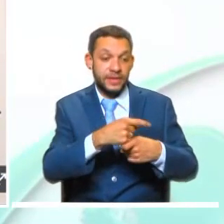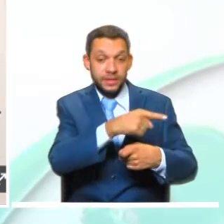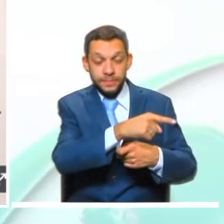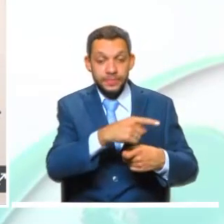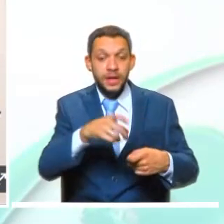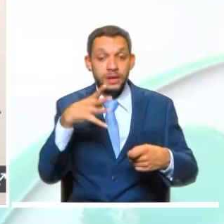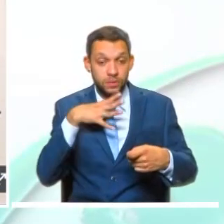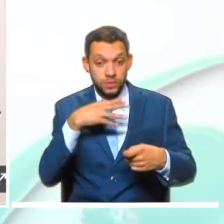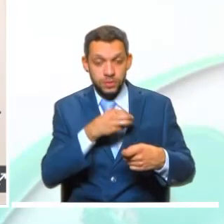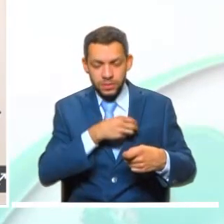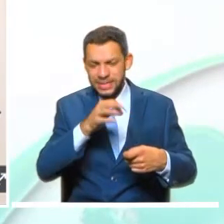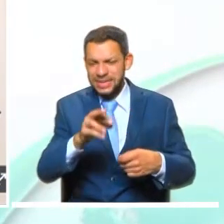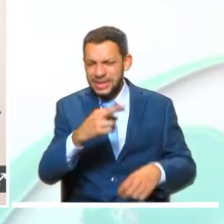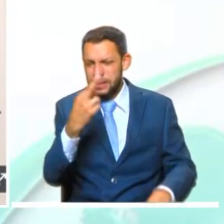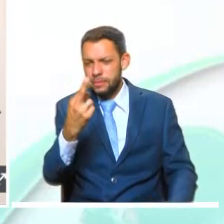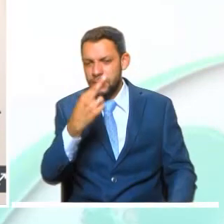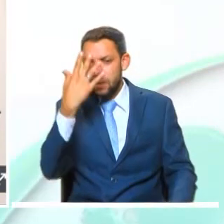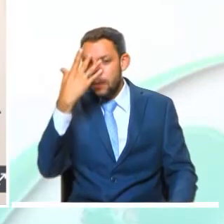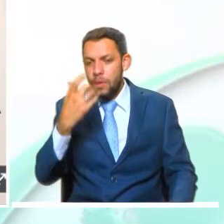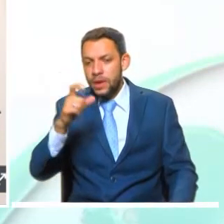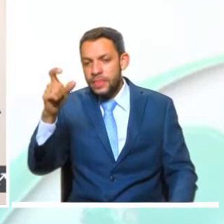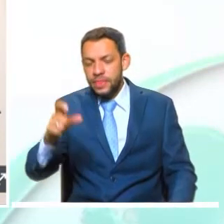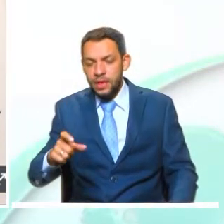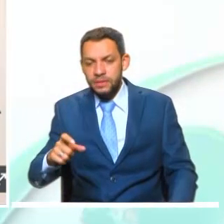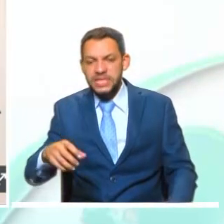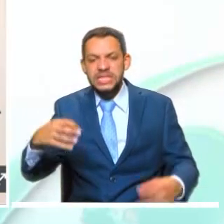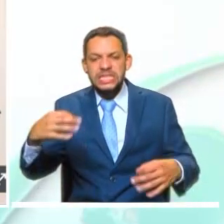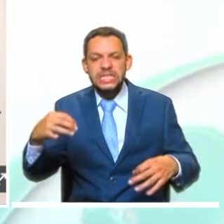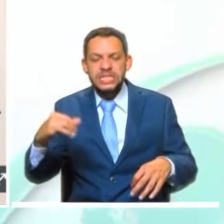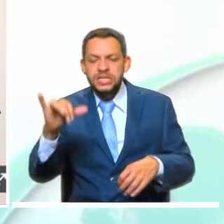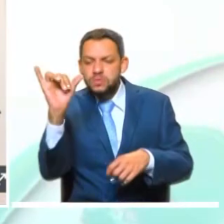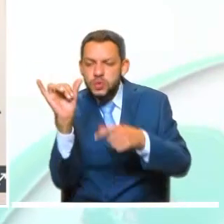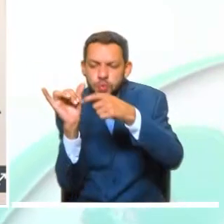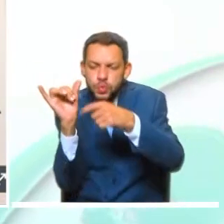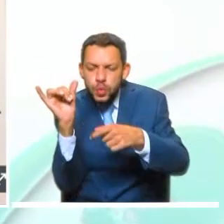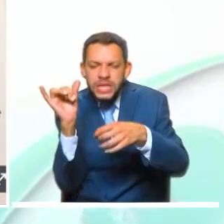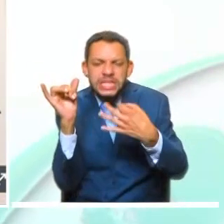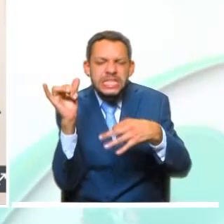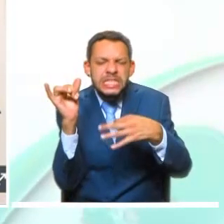ejemplo que yo les pongo y le digo porque una citología es un examen